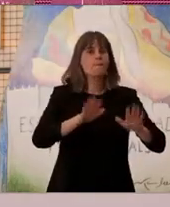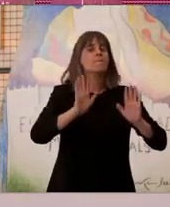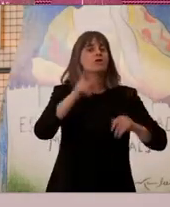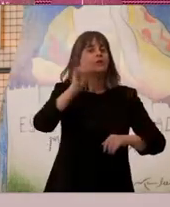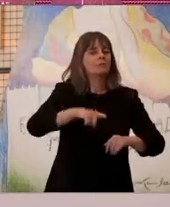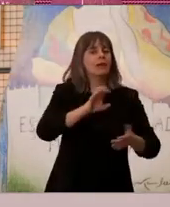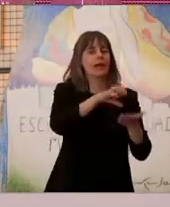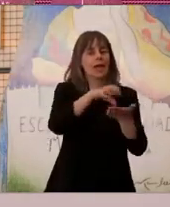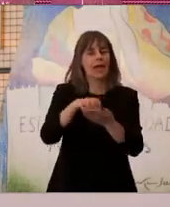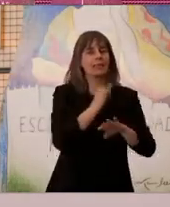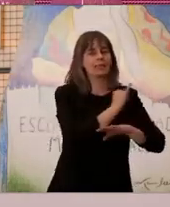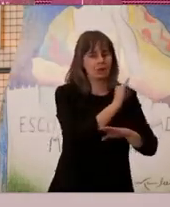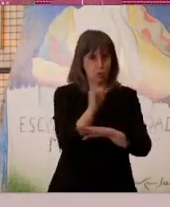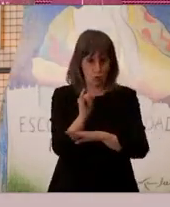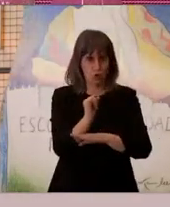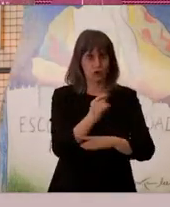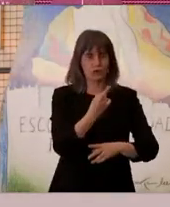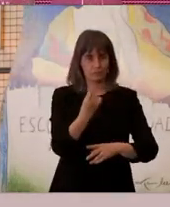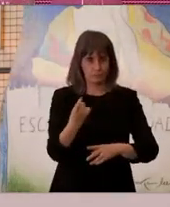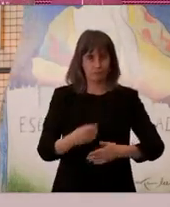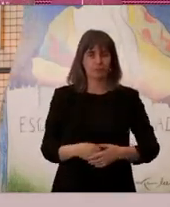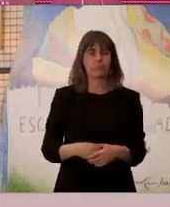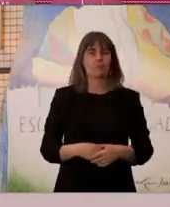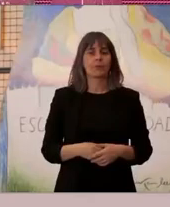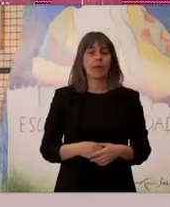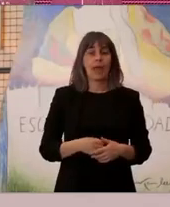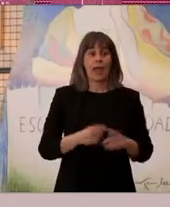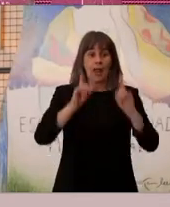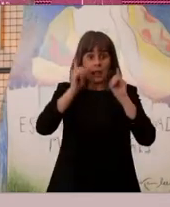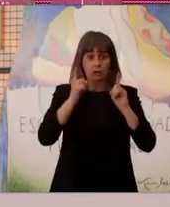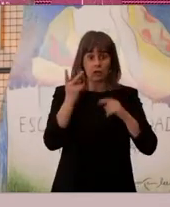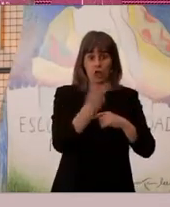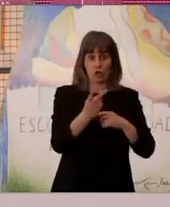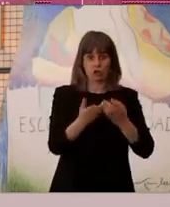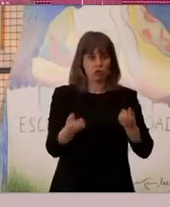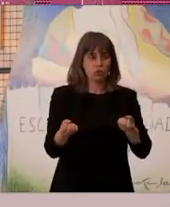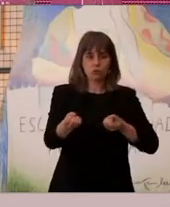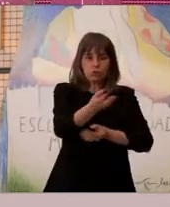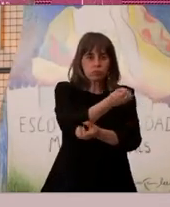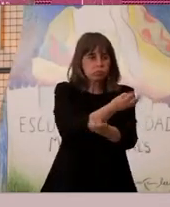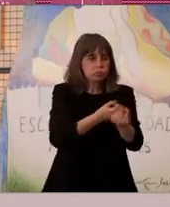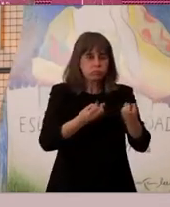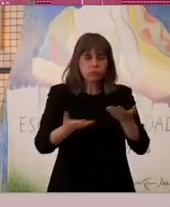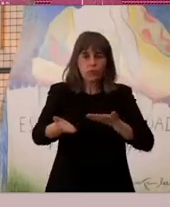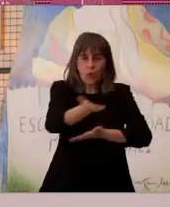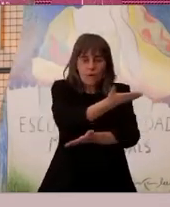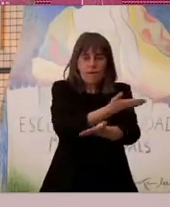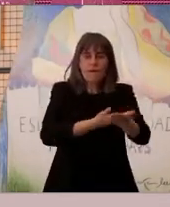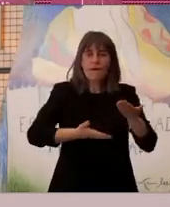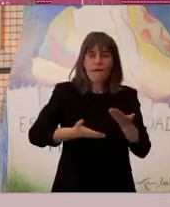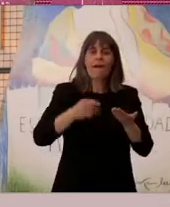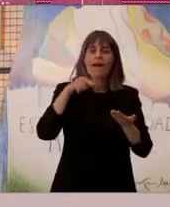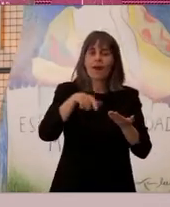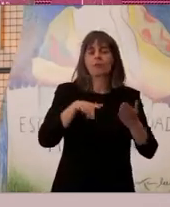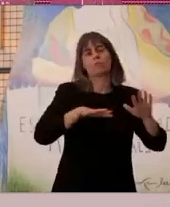cuando hay una buena articulación entre ambos es cuando los movimientos sociales pueden